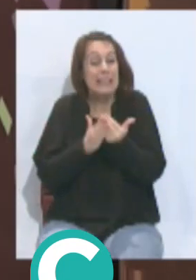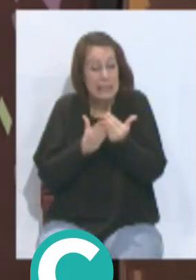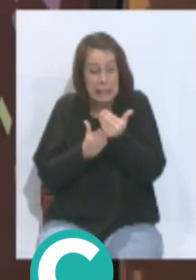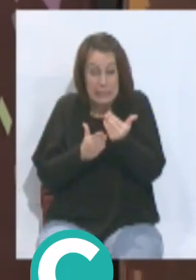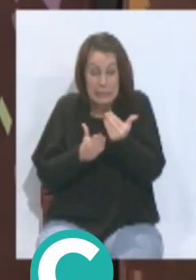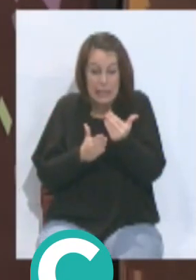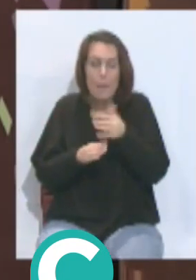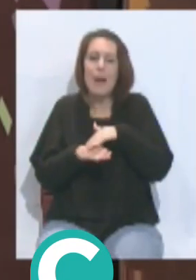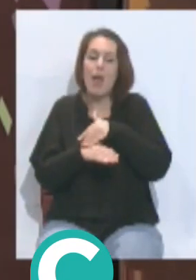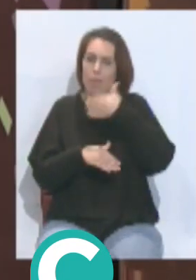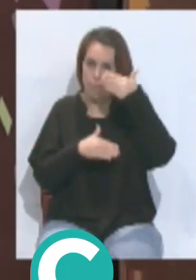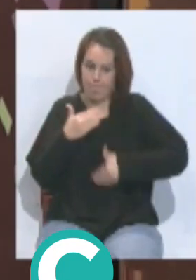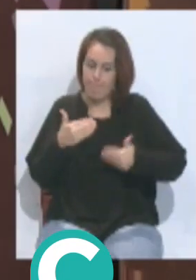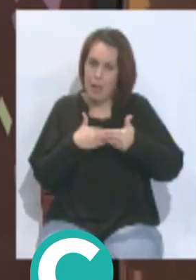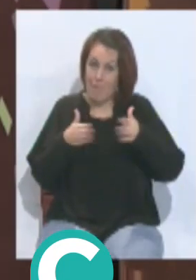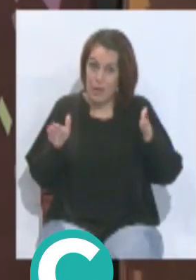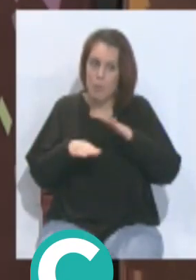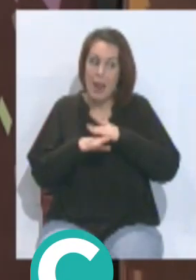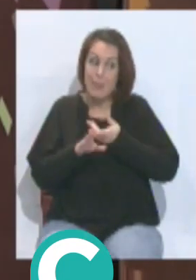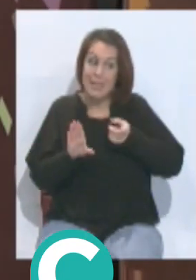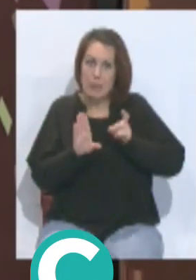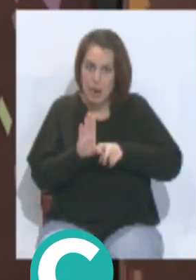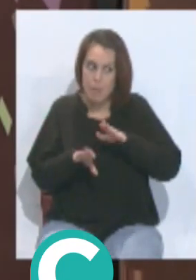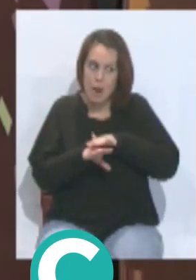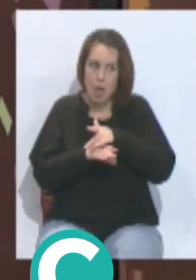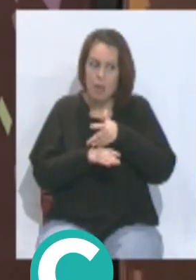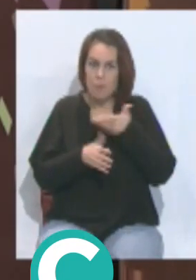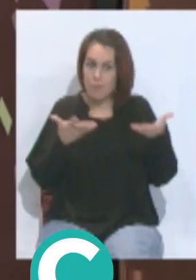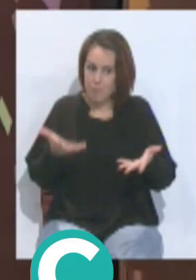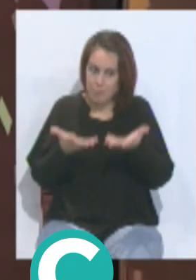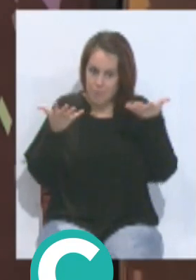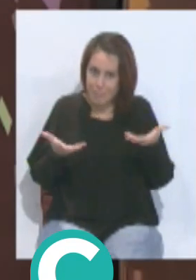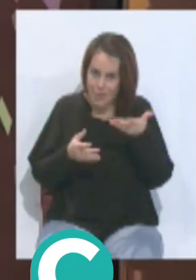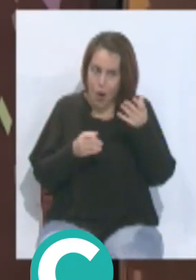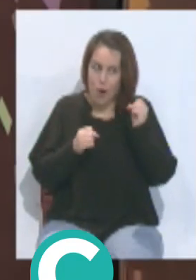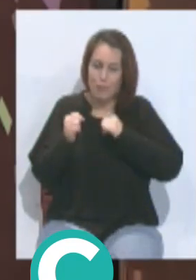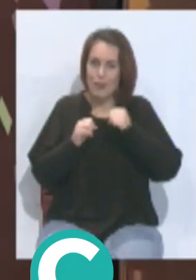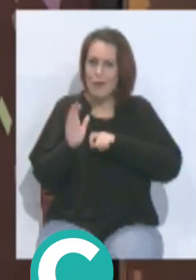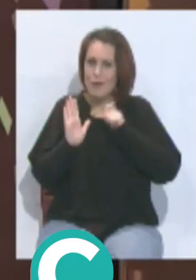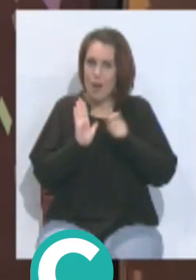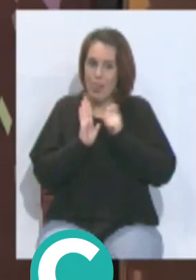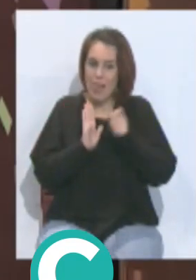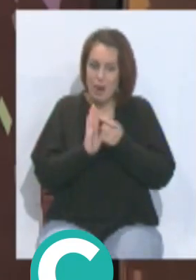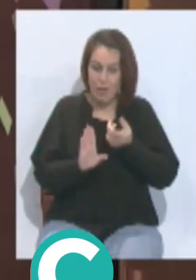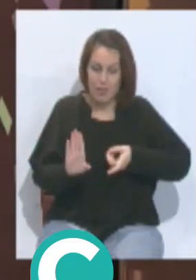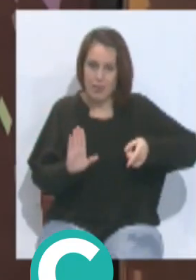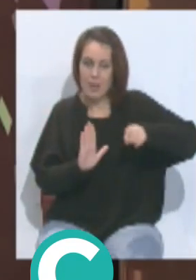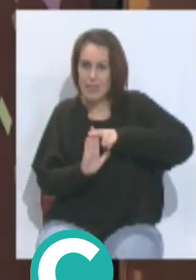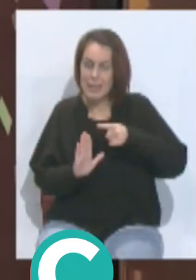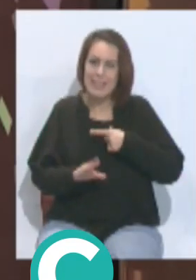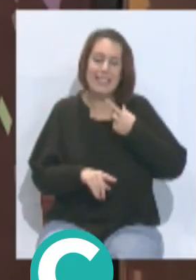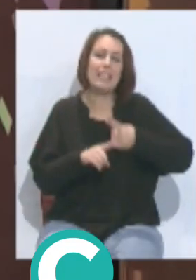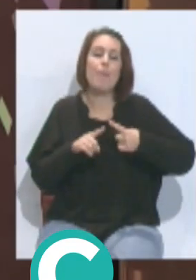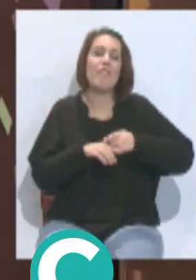días nada más de plazo abierto para participar, para que se inscriban en el concurso de romanceros, que tendrán sus semifinales en la segunda